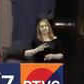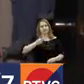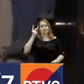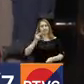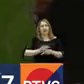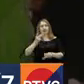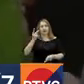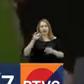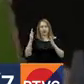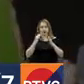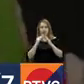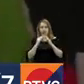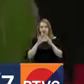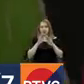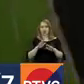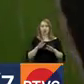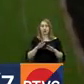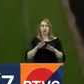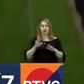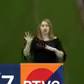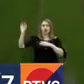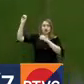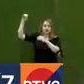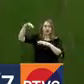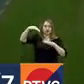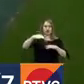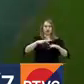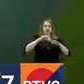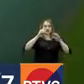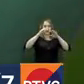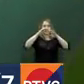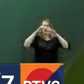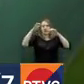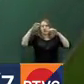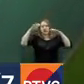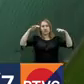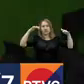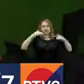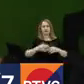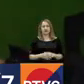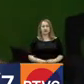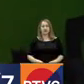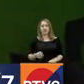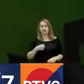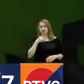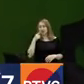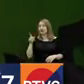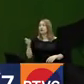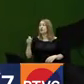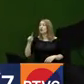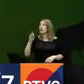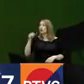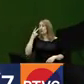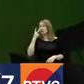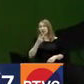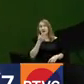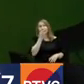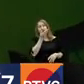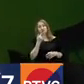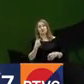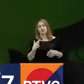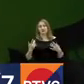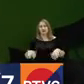el que queda su casa pues luego de la avalancha varias grietas comenzaron a aparecer yo le dije hay gloria ve mira esto cómo está